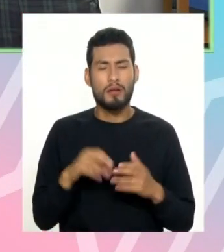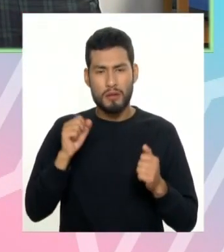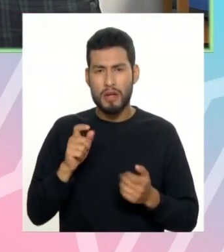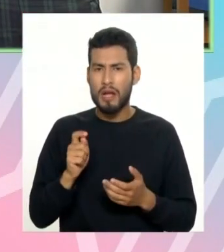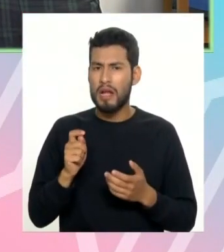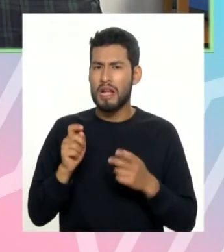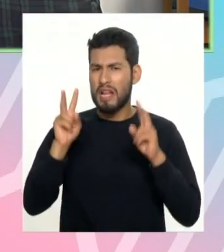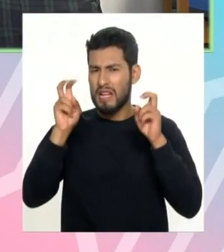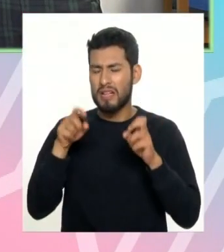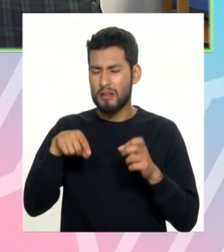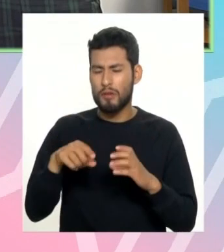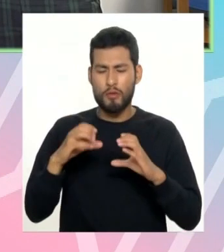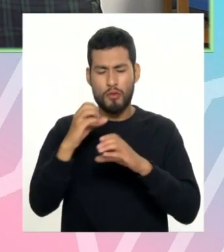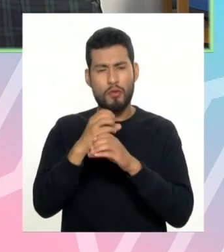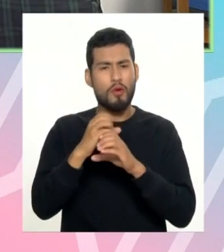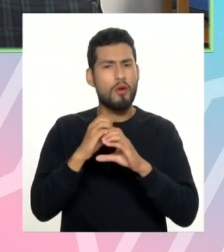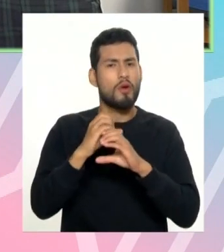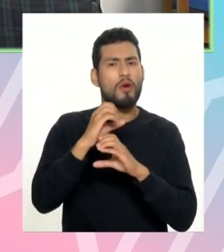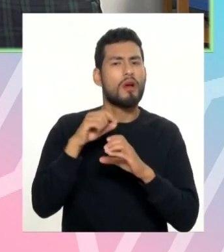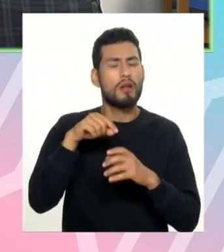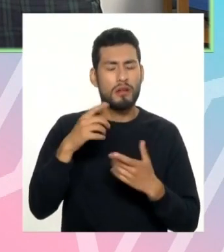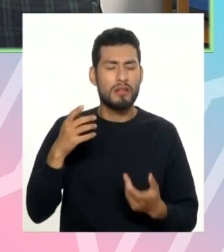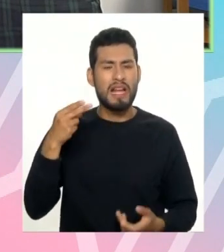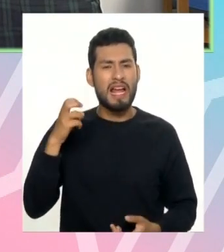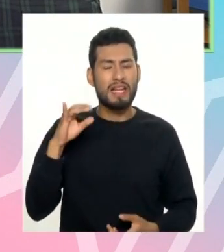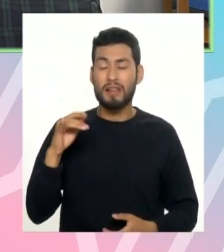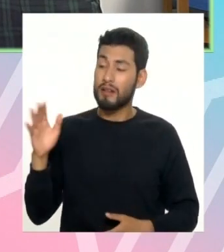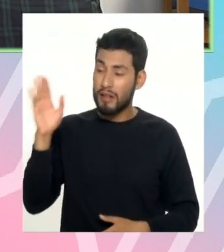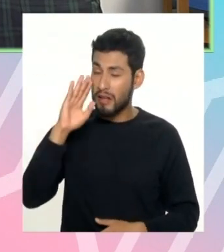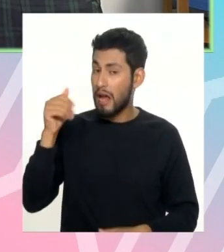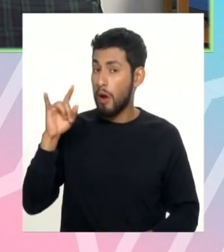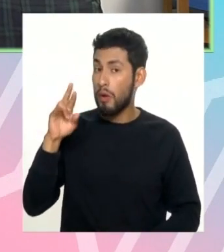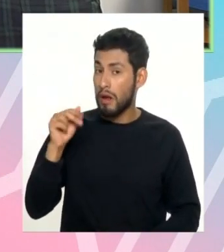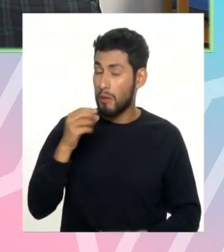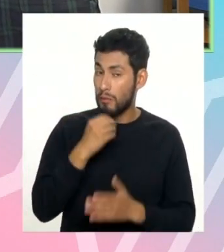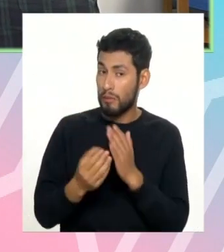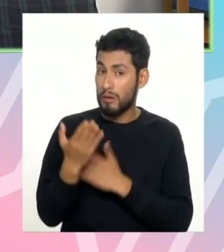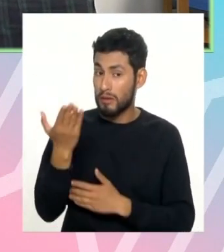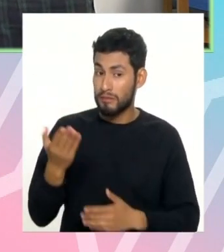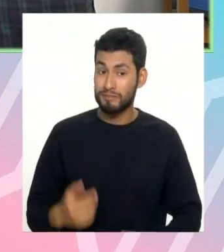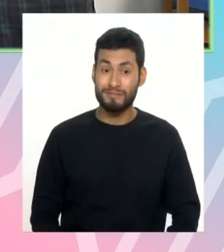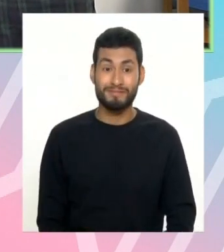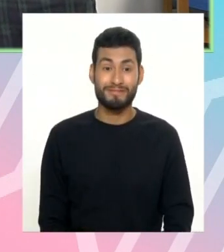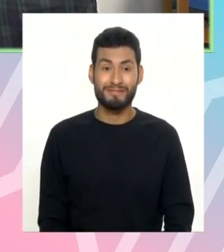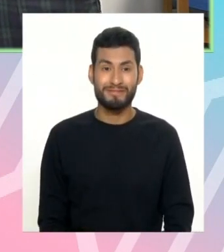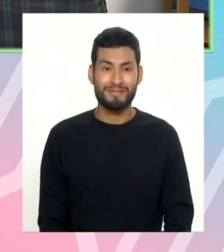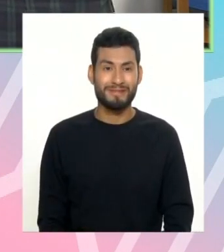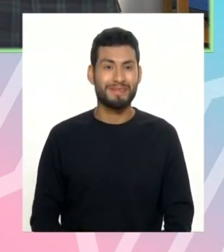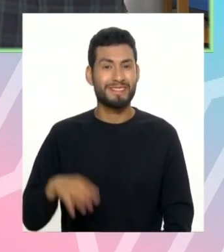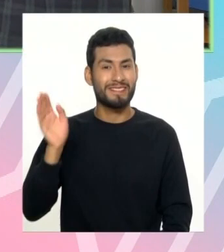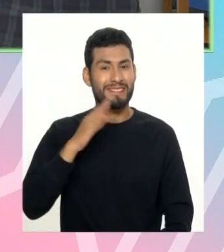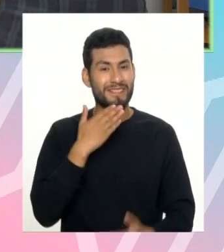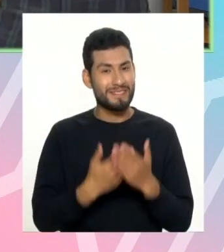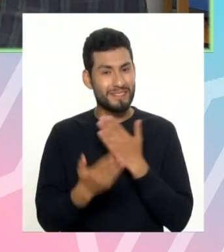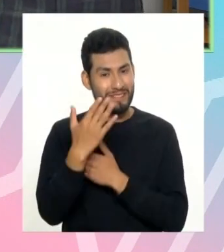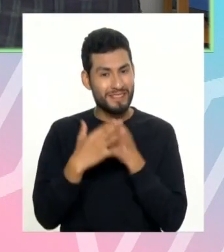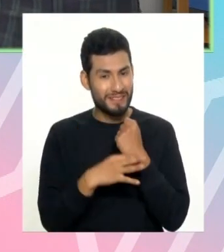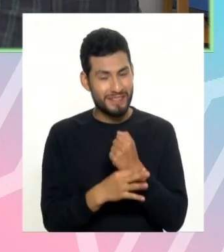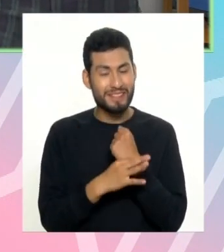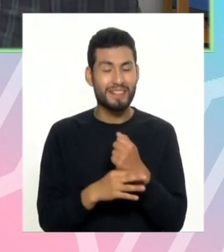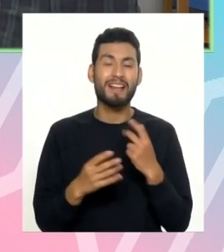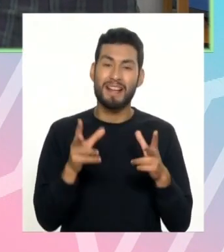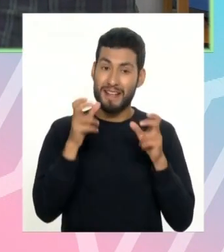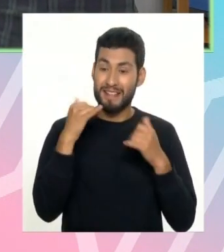este tema de la lumbalgia y, por supuesto, la hernia discal. ¿Cómo estás, Aura? Buenos días. Buenos días, Aura. Buenos días, doctores. ¿Qué tal? Qué bueno